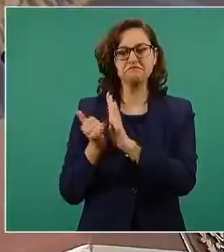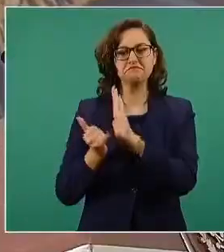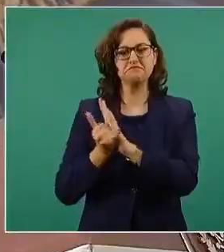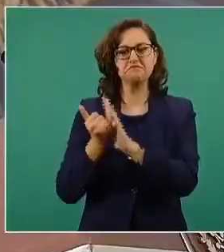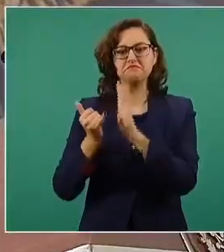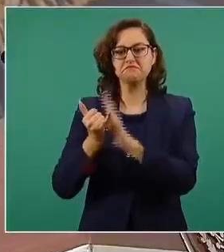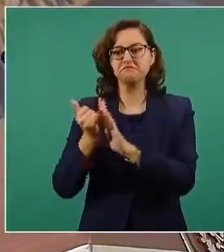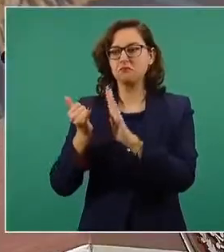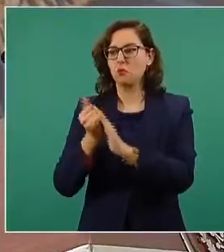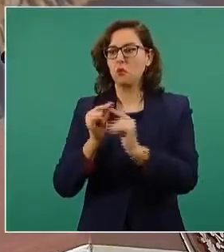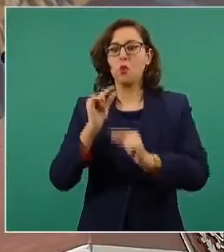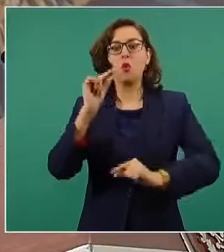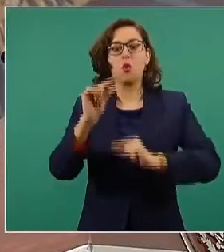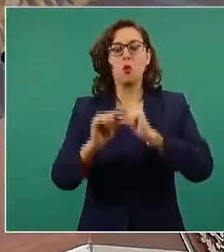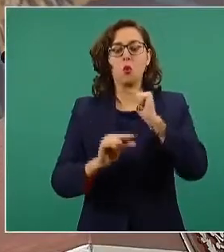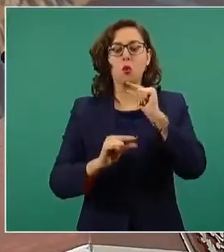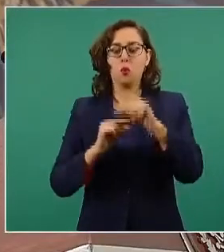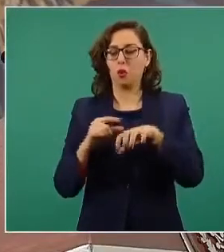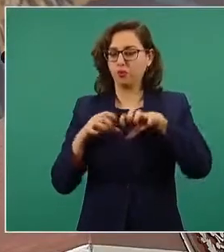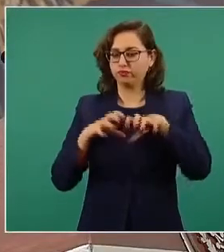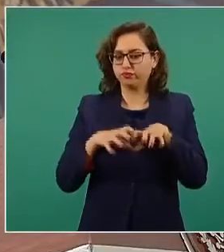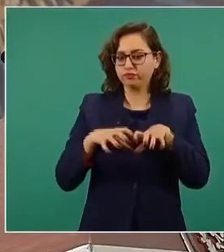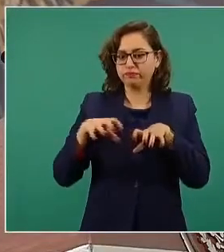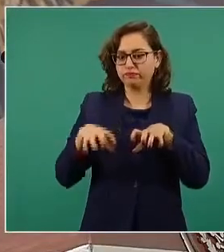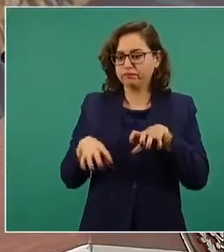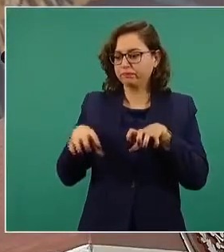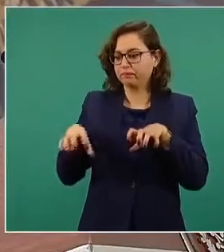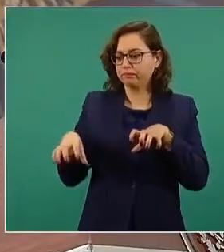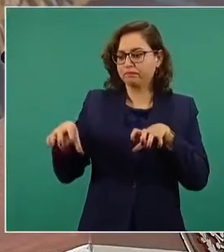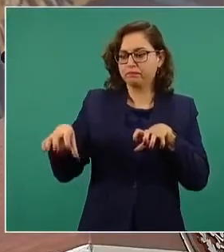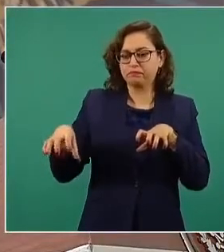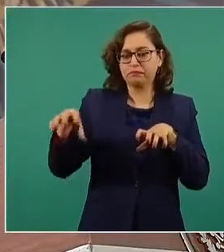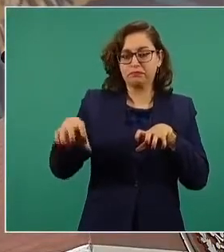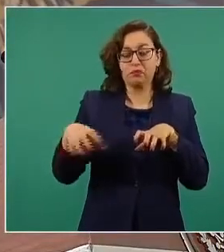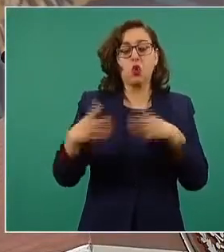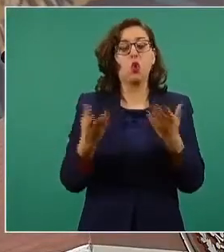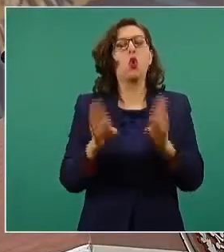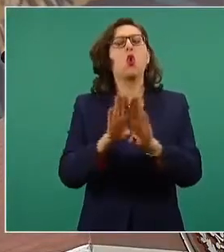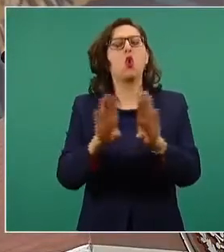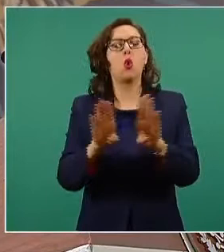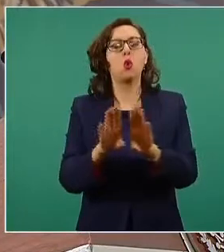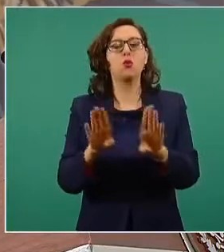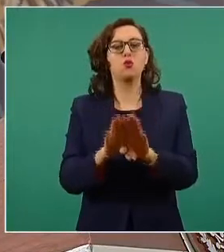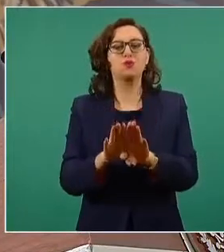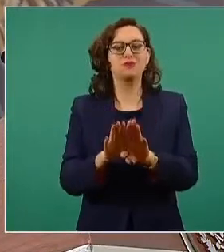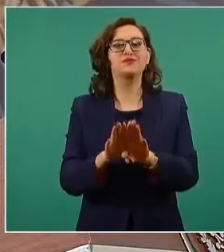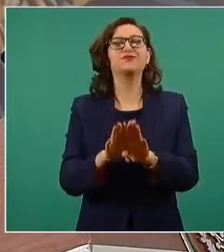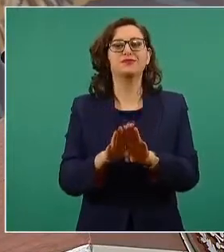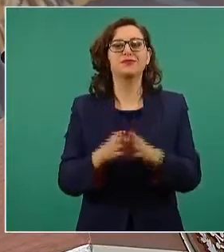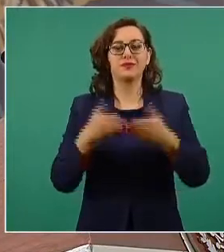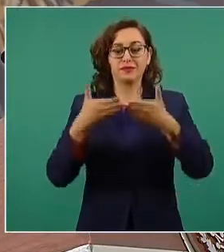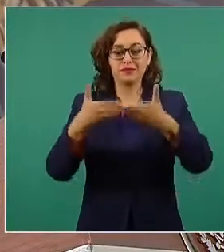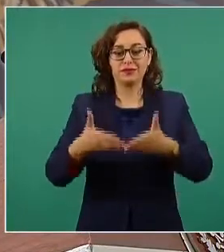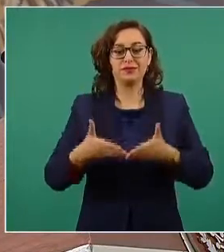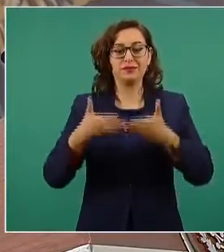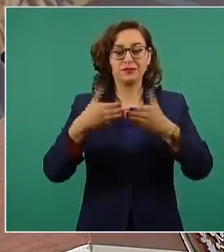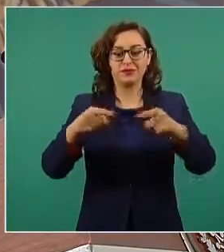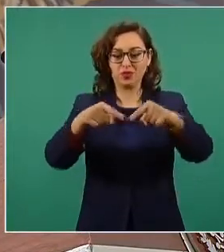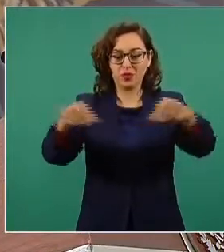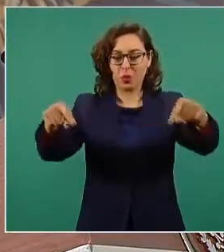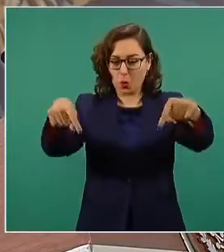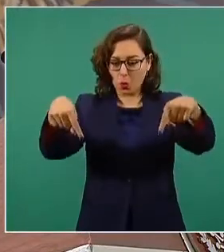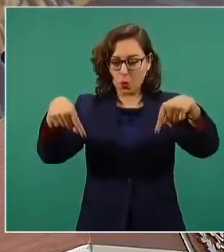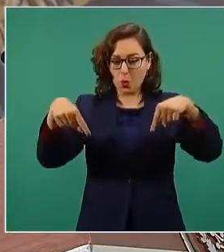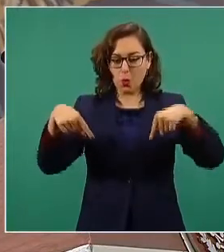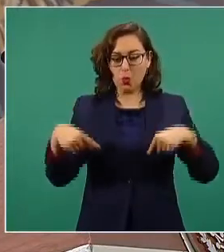fueron uniendo mediante la construcción de chinampas, que no solo servían como áreas